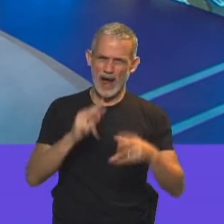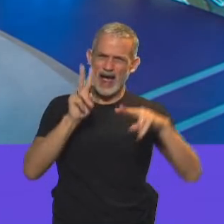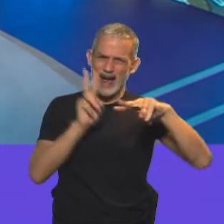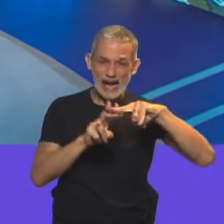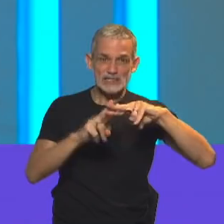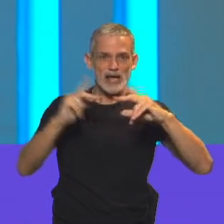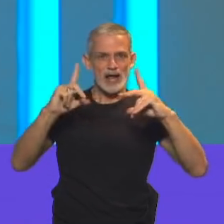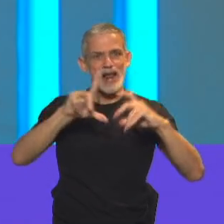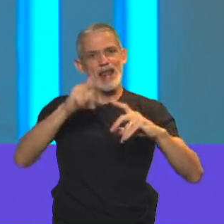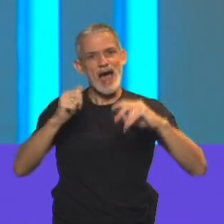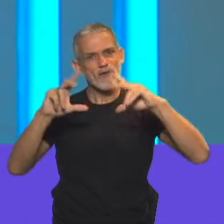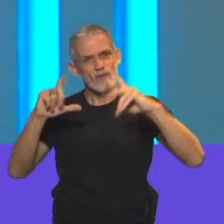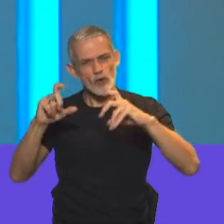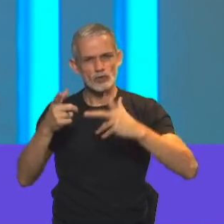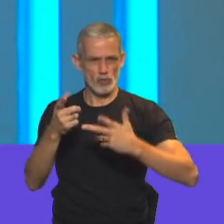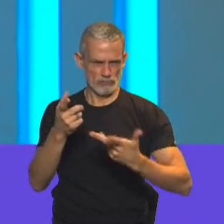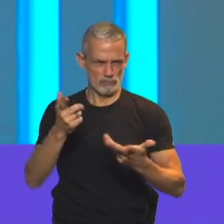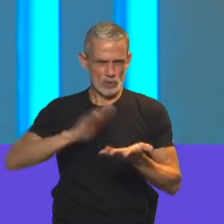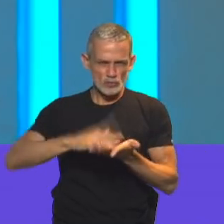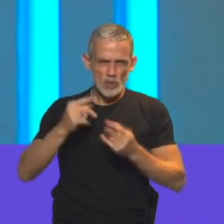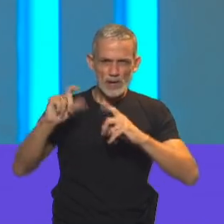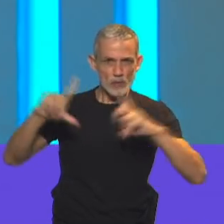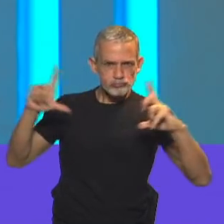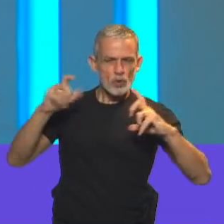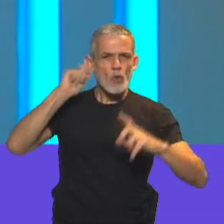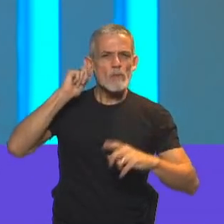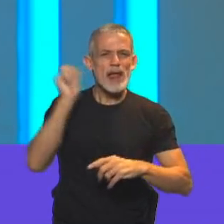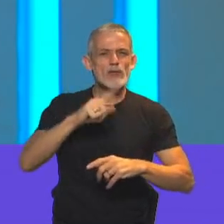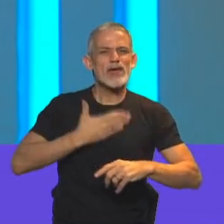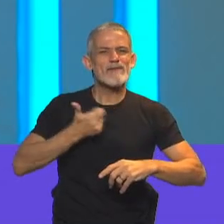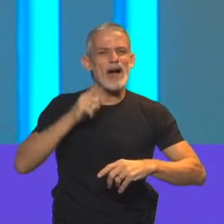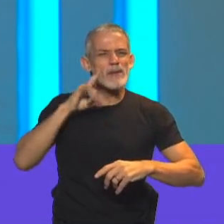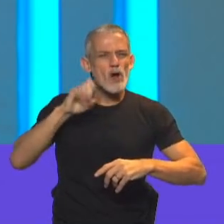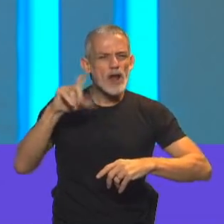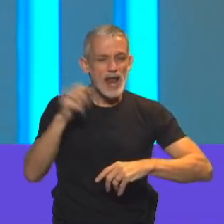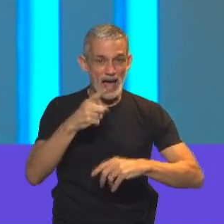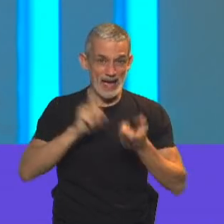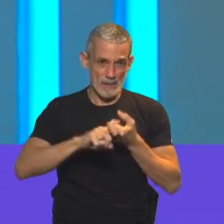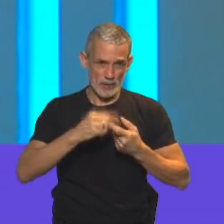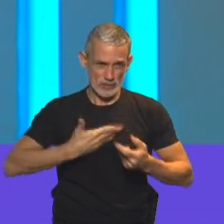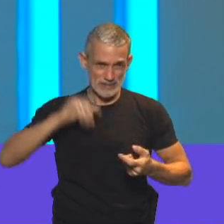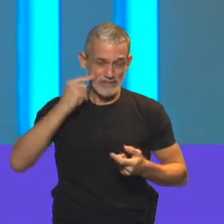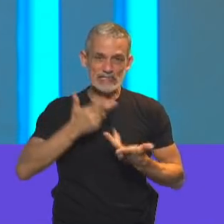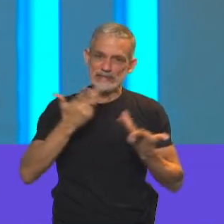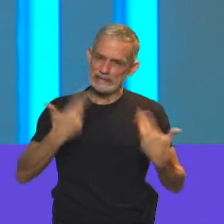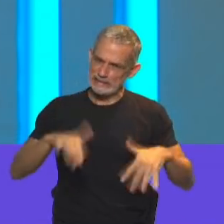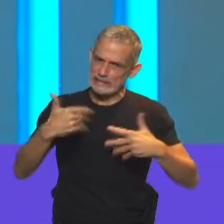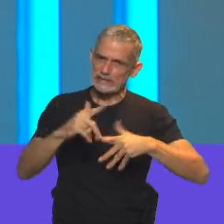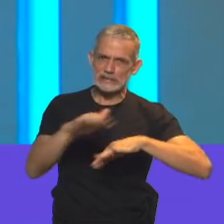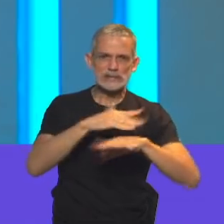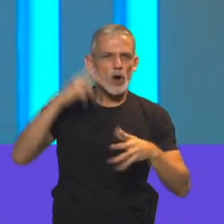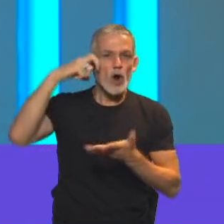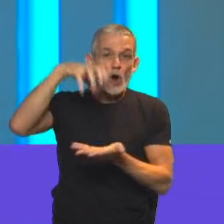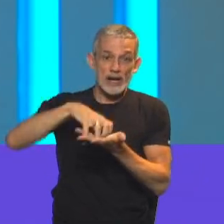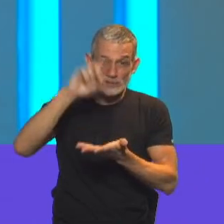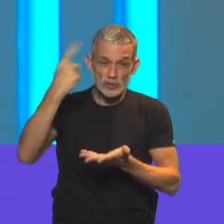la foto precisamente sobre esta imagen del cumpleaños de fabiola va a generar seguramente repercusiones en el congreso nacional